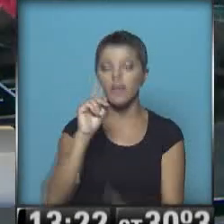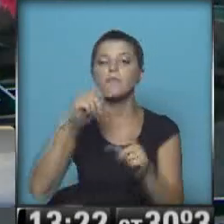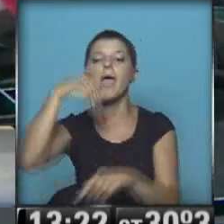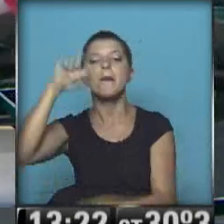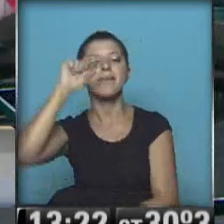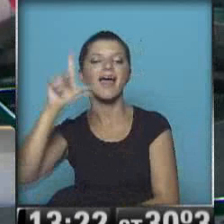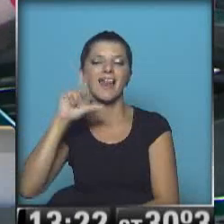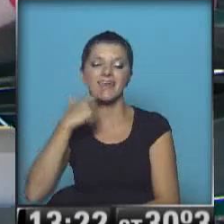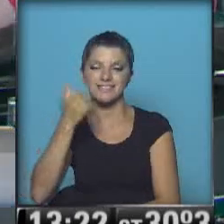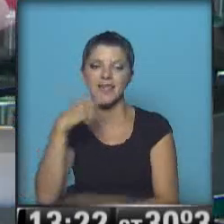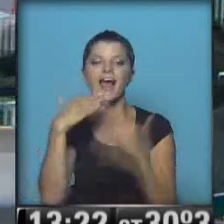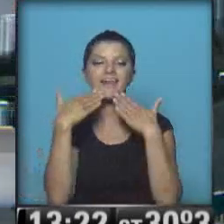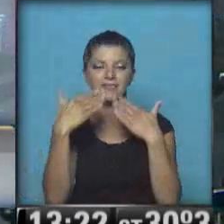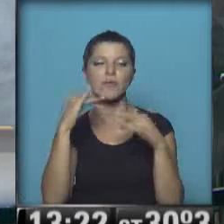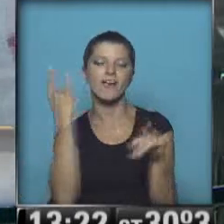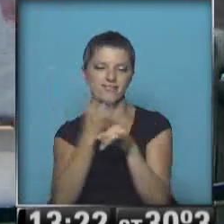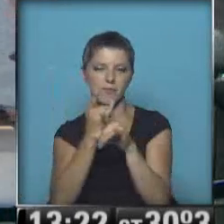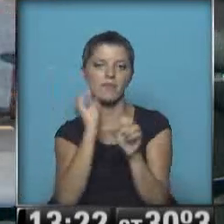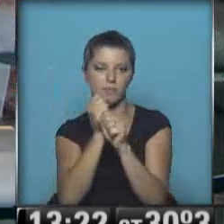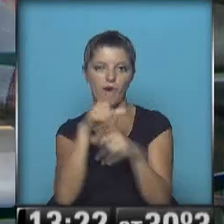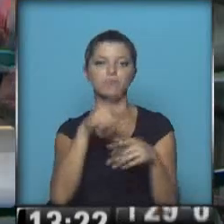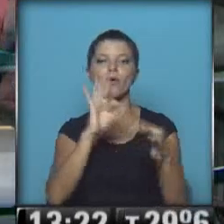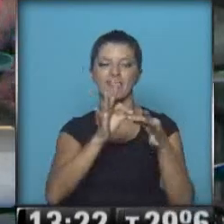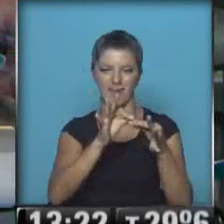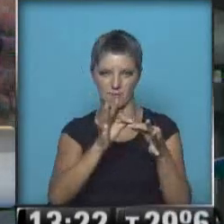Fernández le agradecemos que siempre está con nosotros